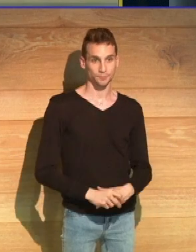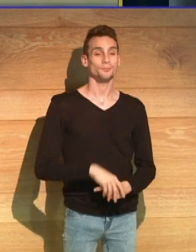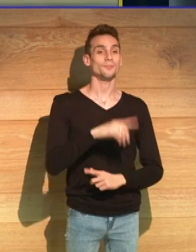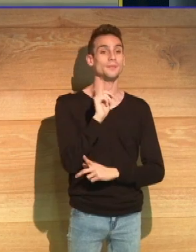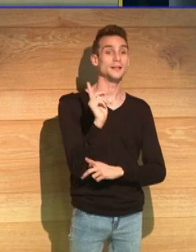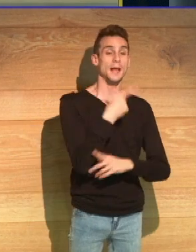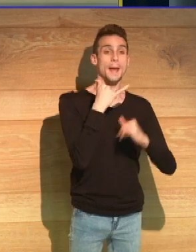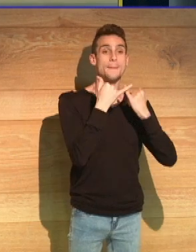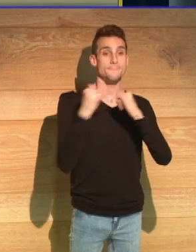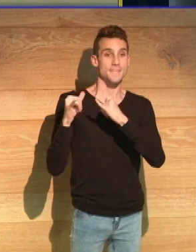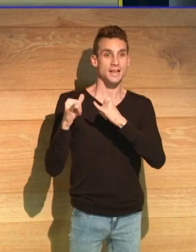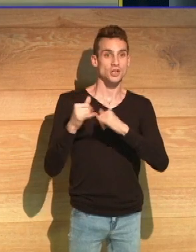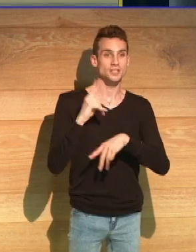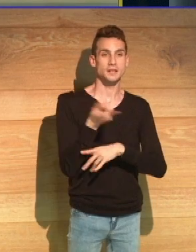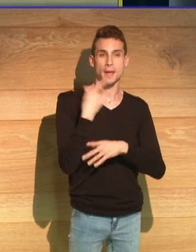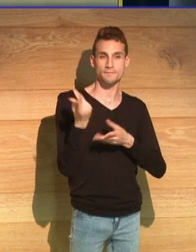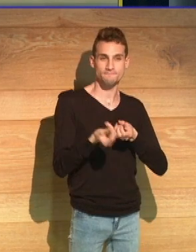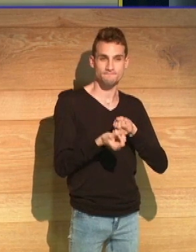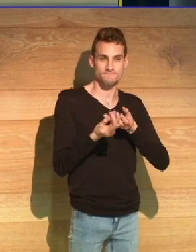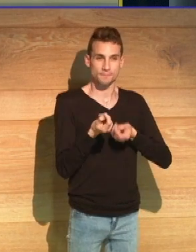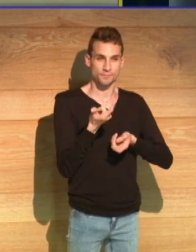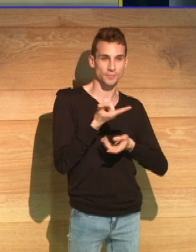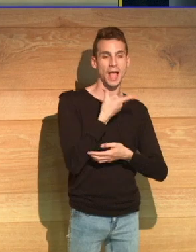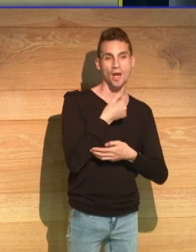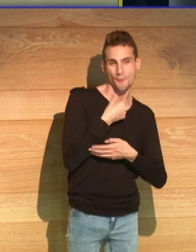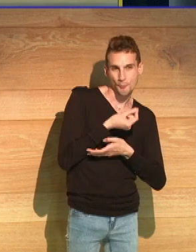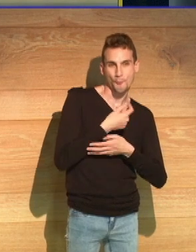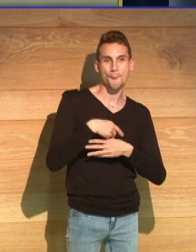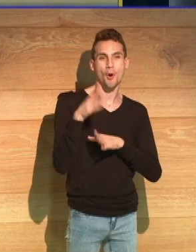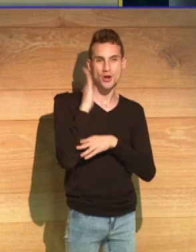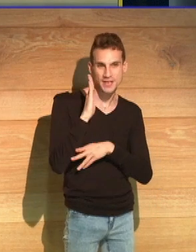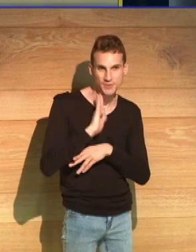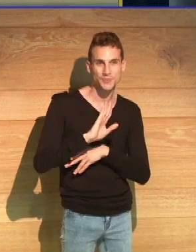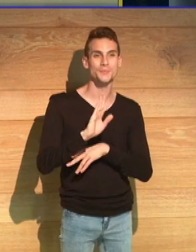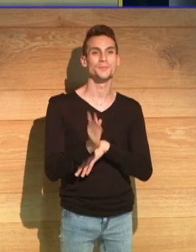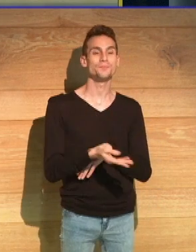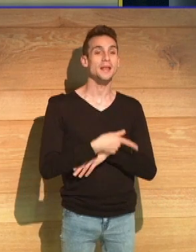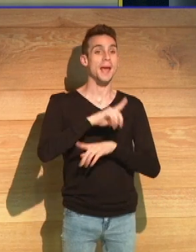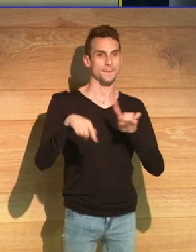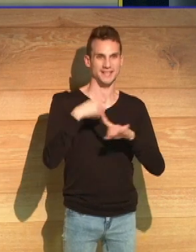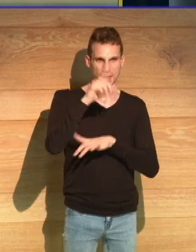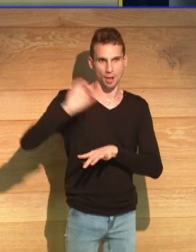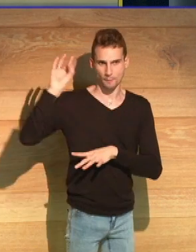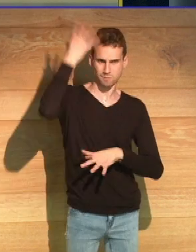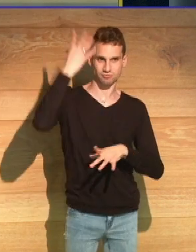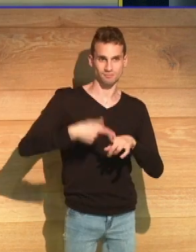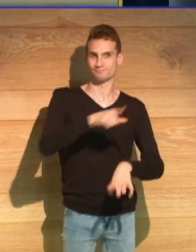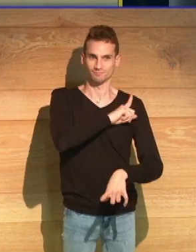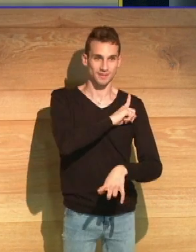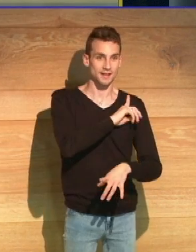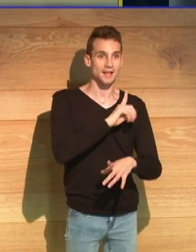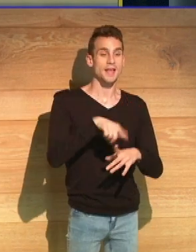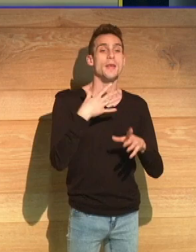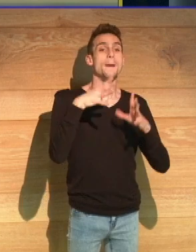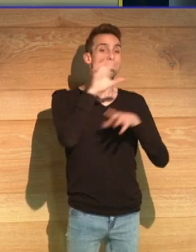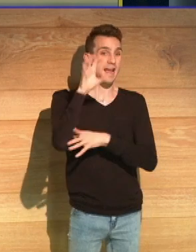sugerente plástica, humor, ternura y una disparatada imaginación, se han estrenado en